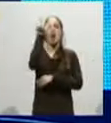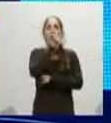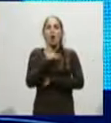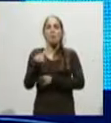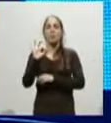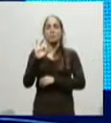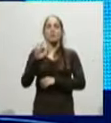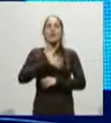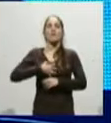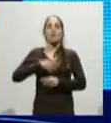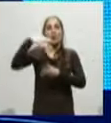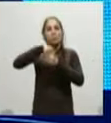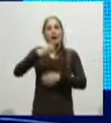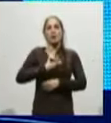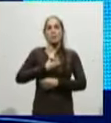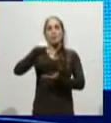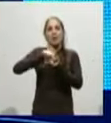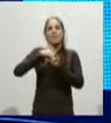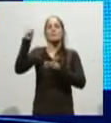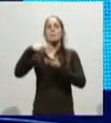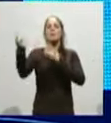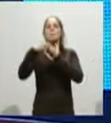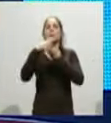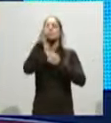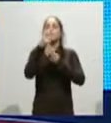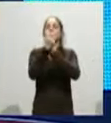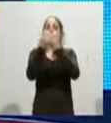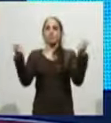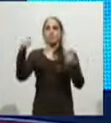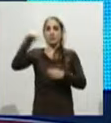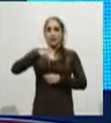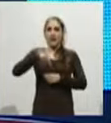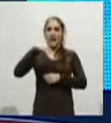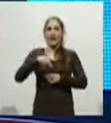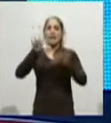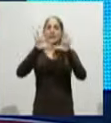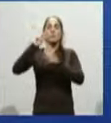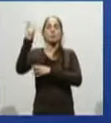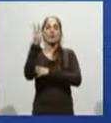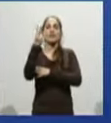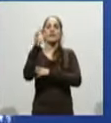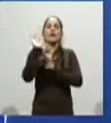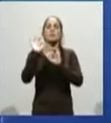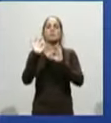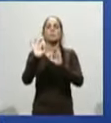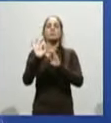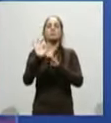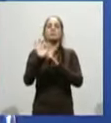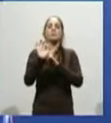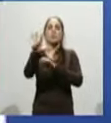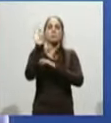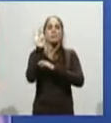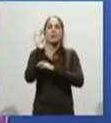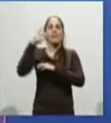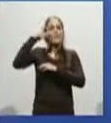como secretaria del jurado de esta, ya lo saben, 13ª gala de elección del drag queen del carnaval